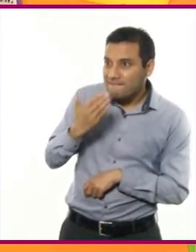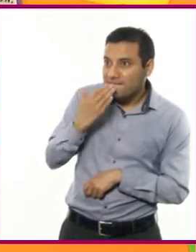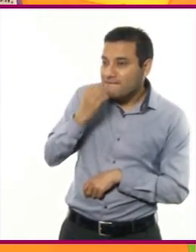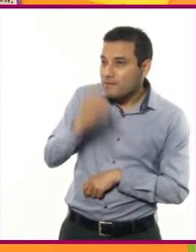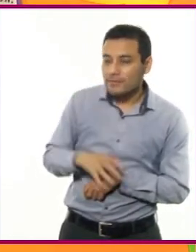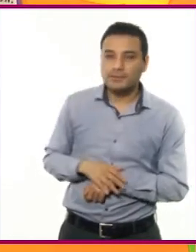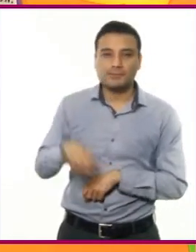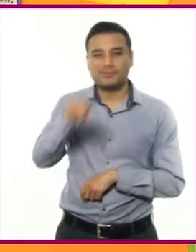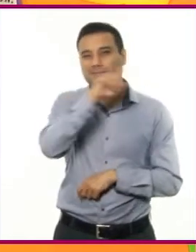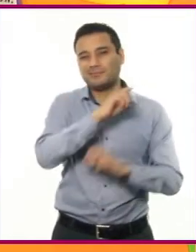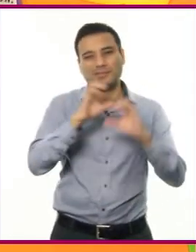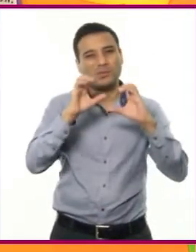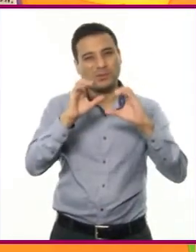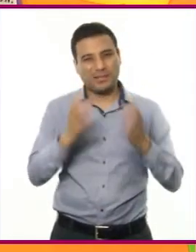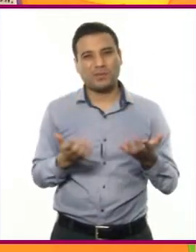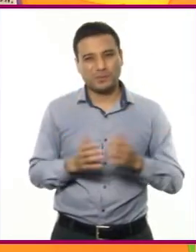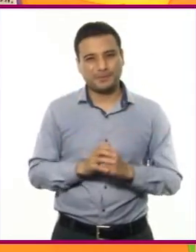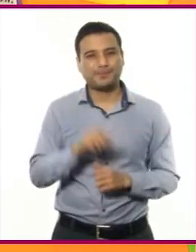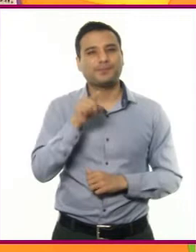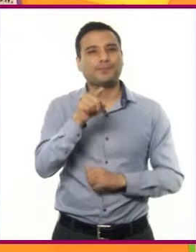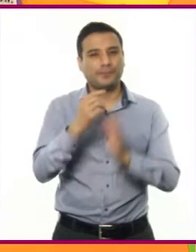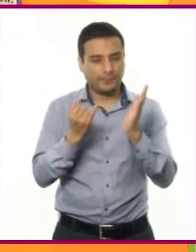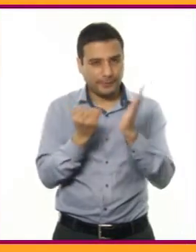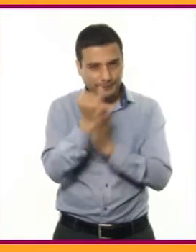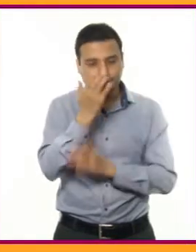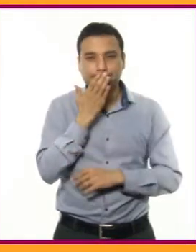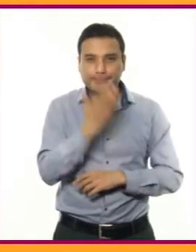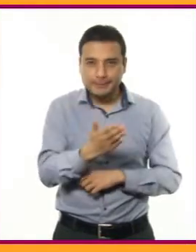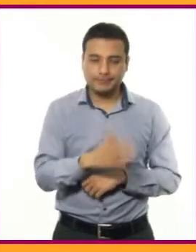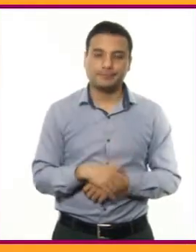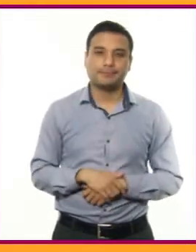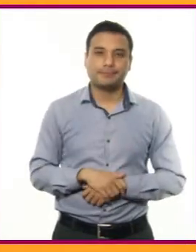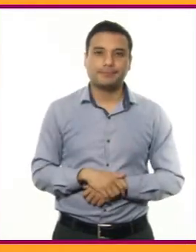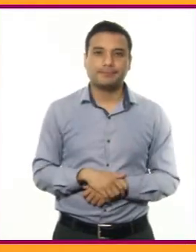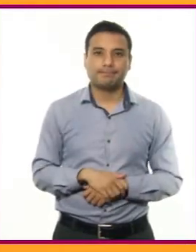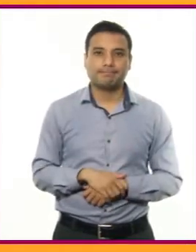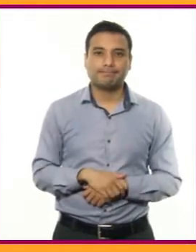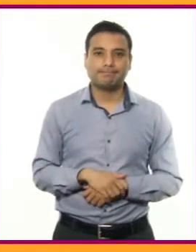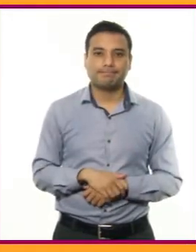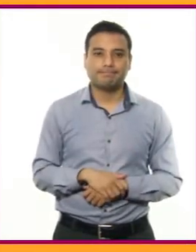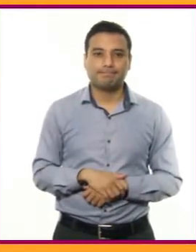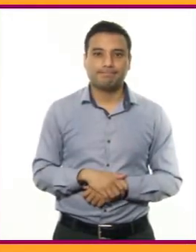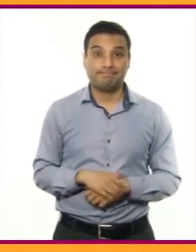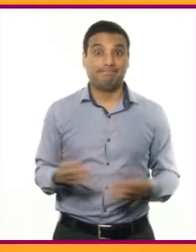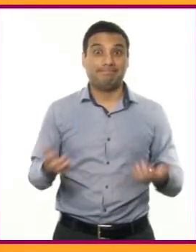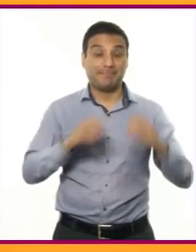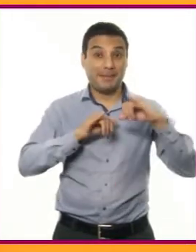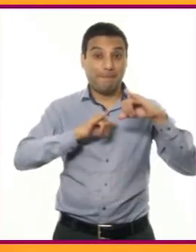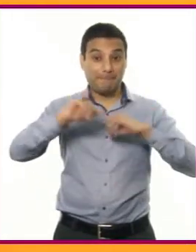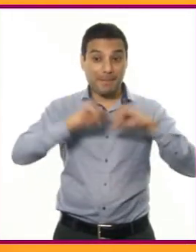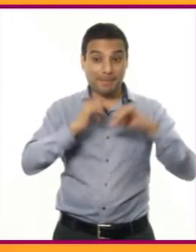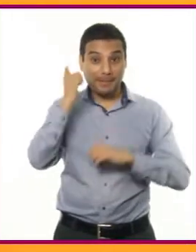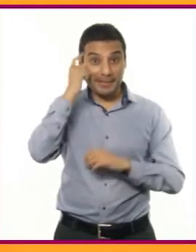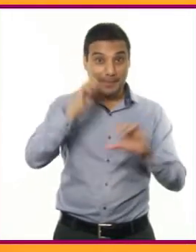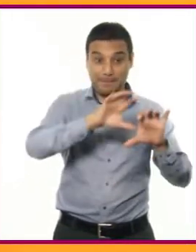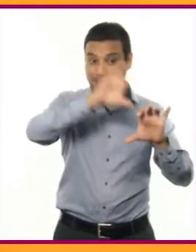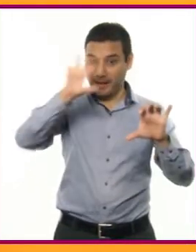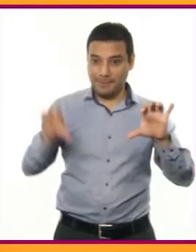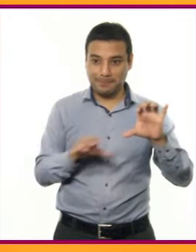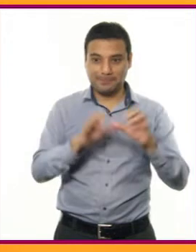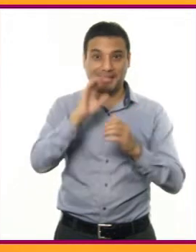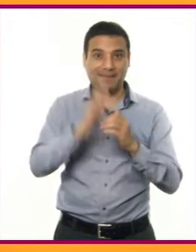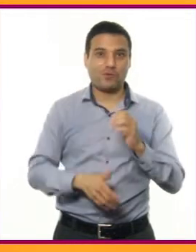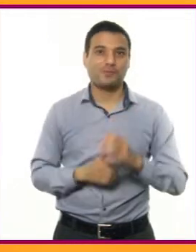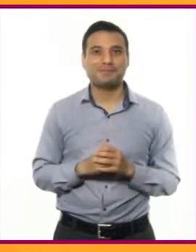dejes influenciar, la decisión la tomas tú. Hemos concluido nuestro mapa mental y creo que